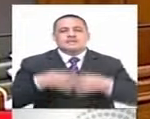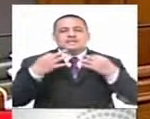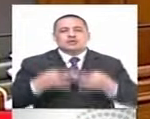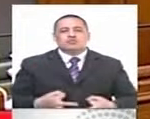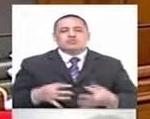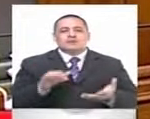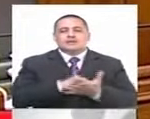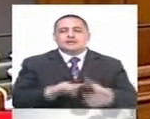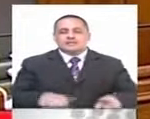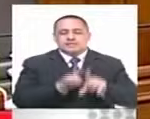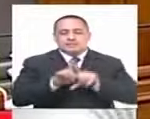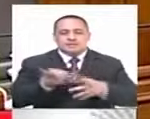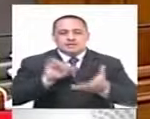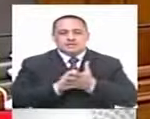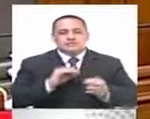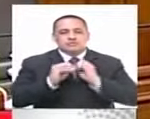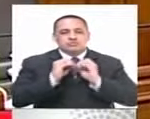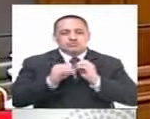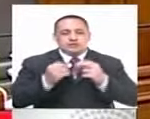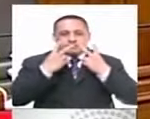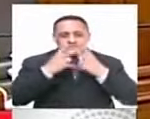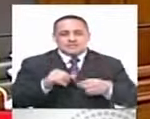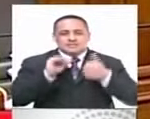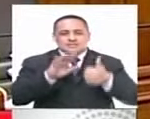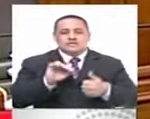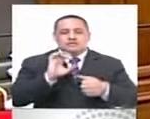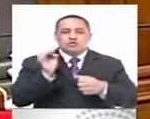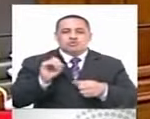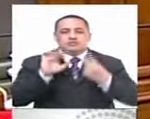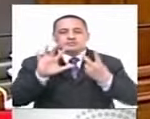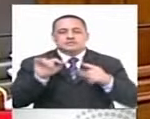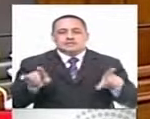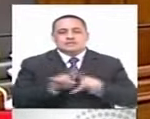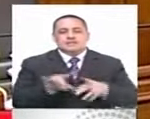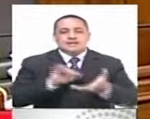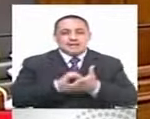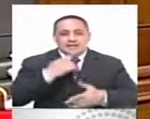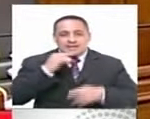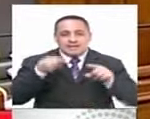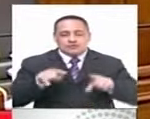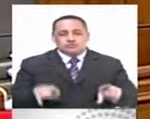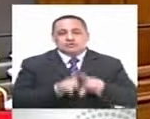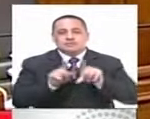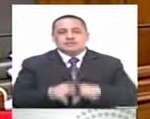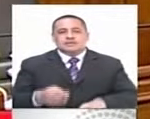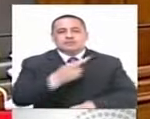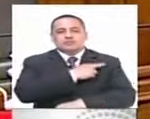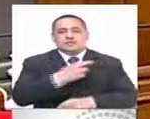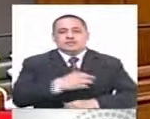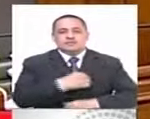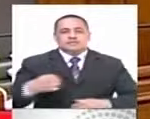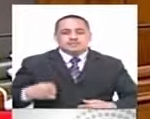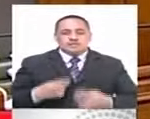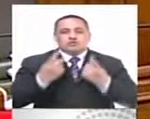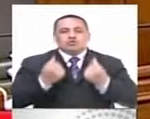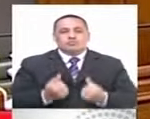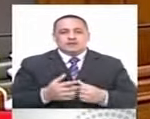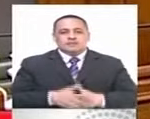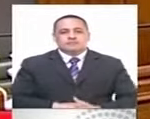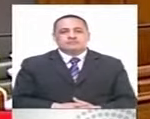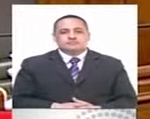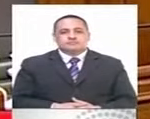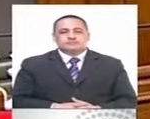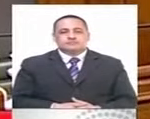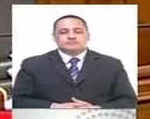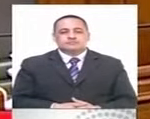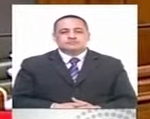que se implemente en su artículo 6 y 7, que eso es facultad del Ministerio de Economía.